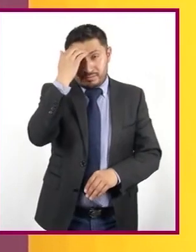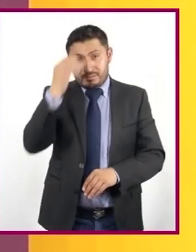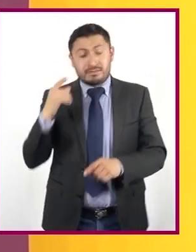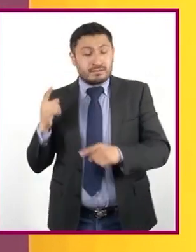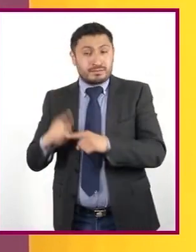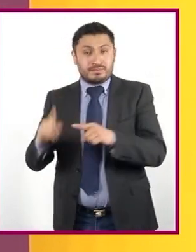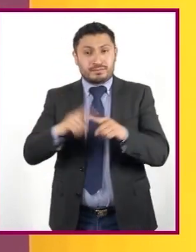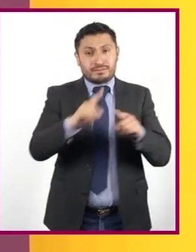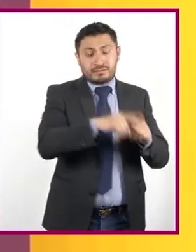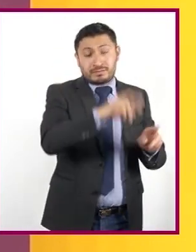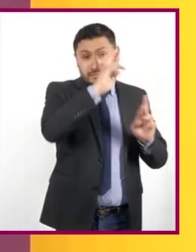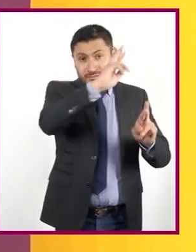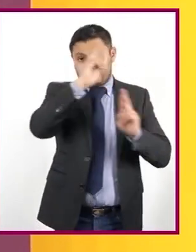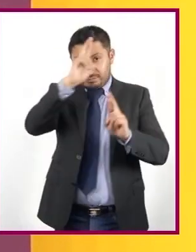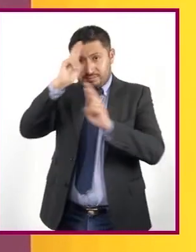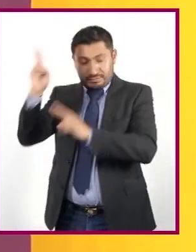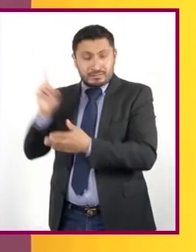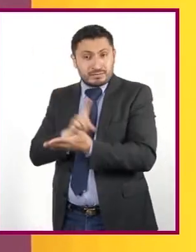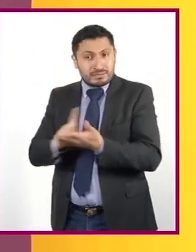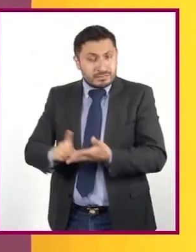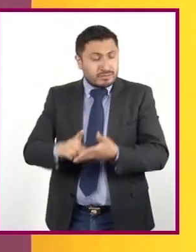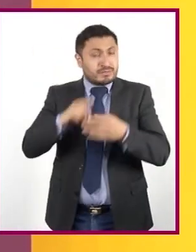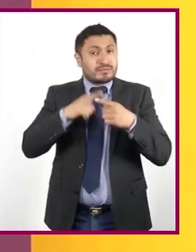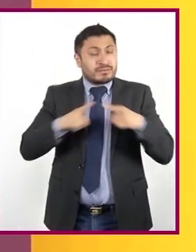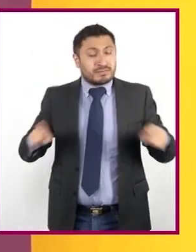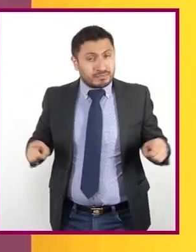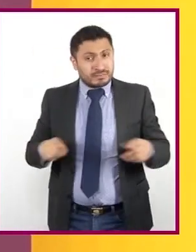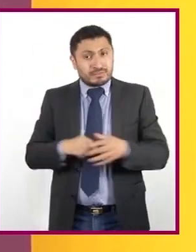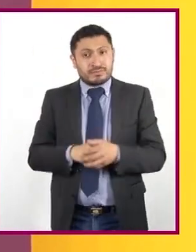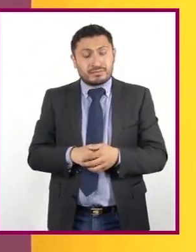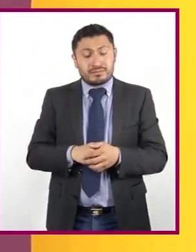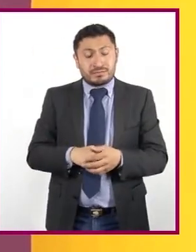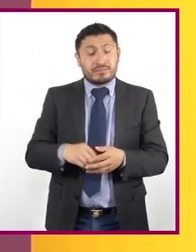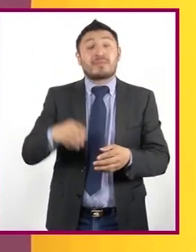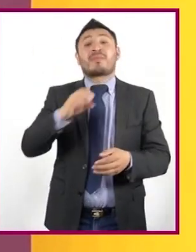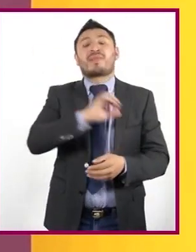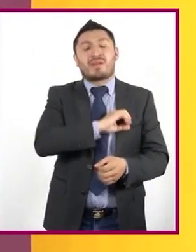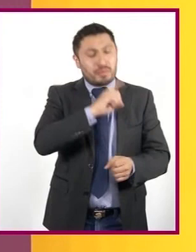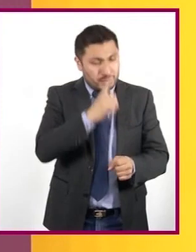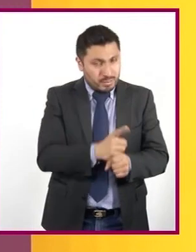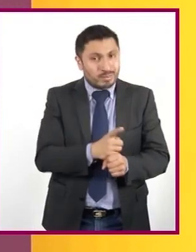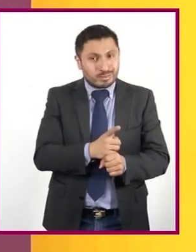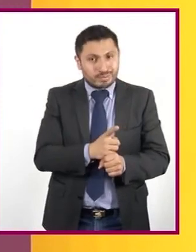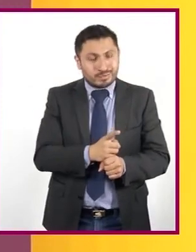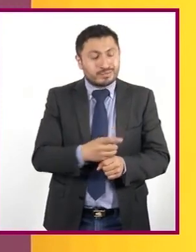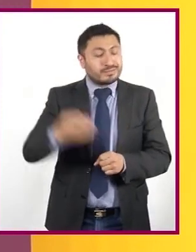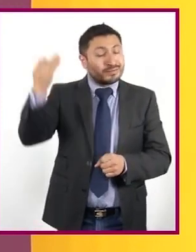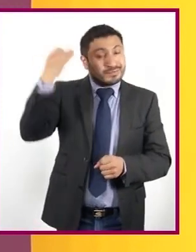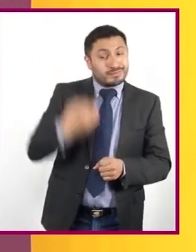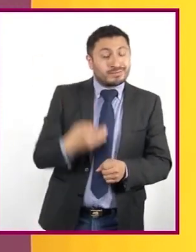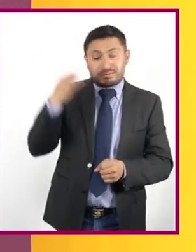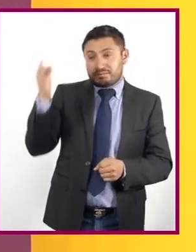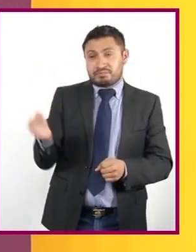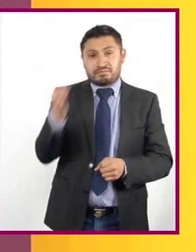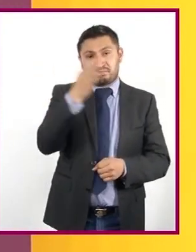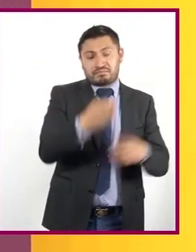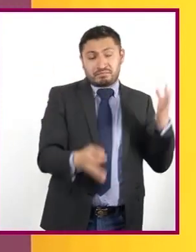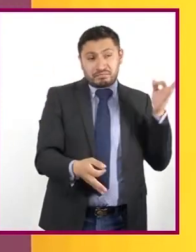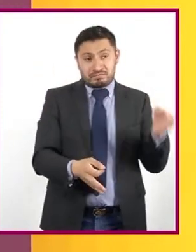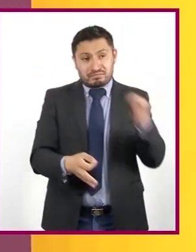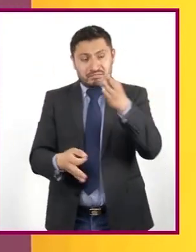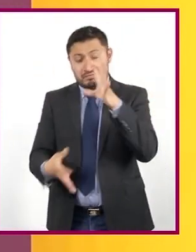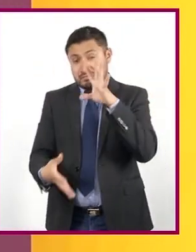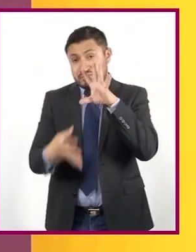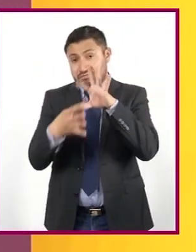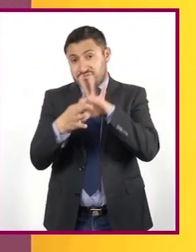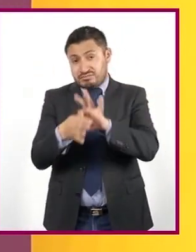diversidad, respetar nuestro derecho a la diferencia, nos dará la posibilidad de aceptarnos para, unidas y unidos,